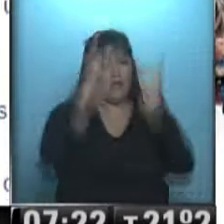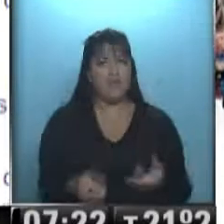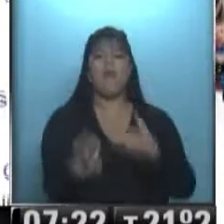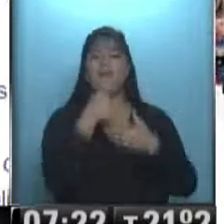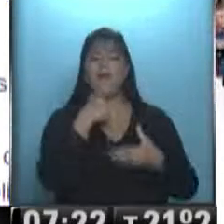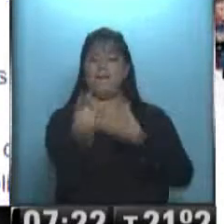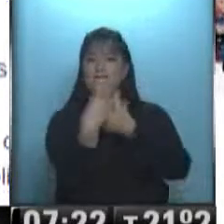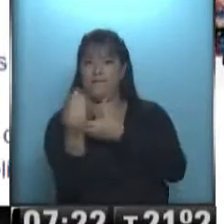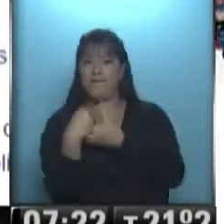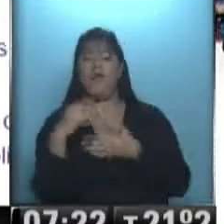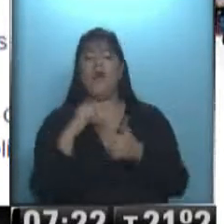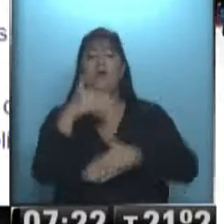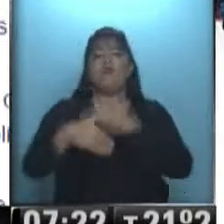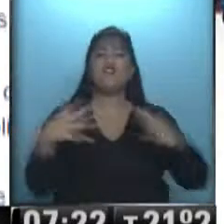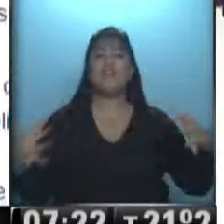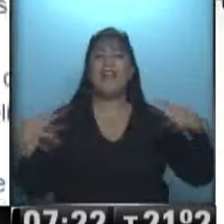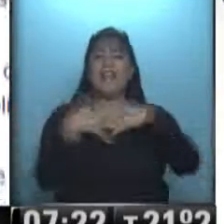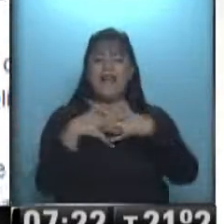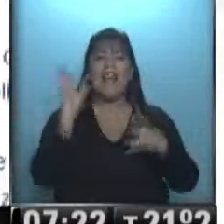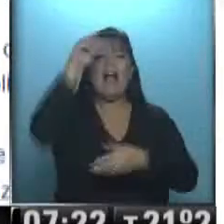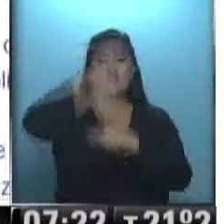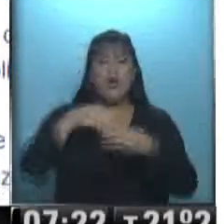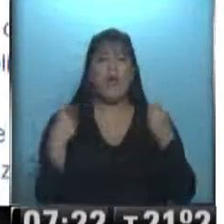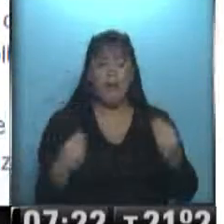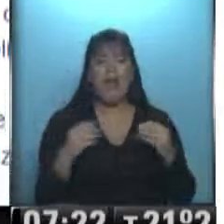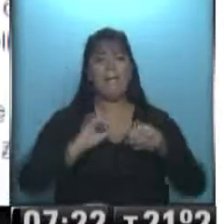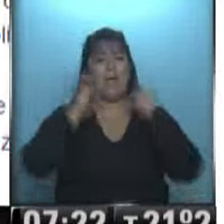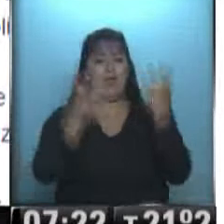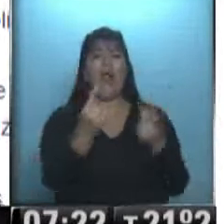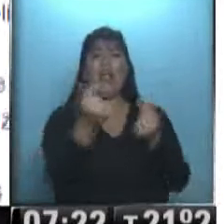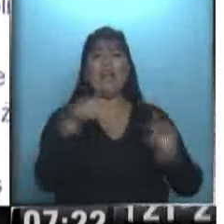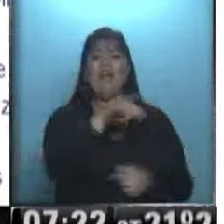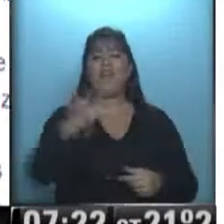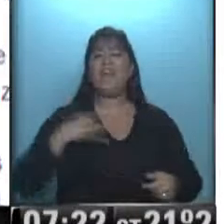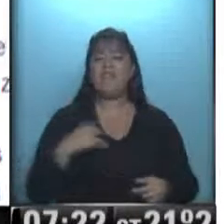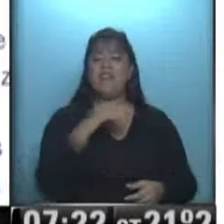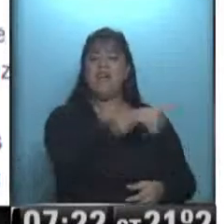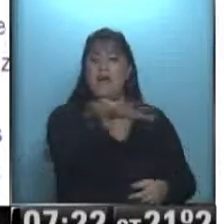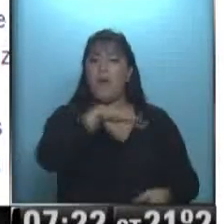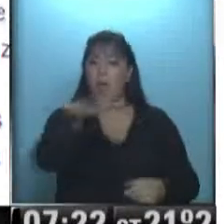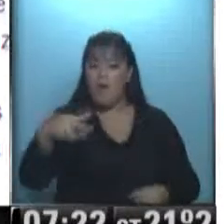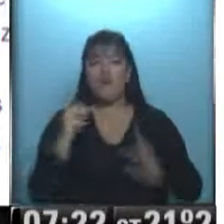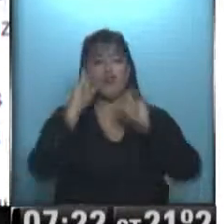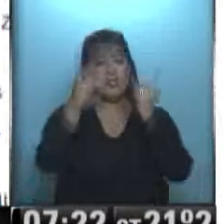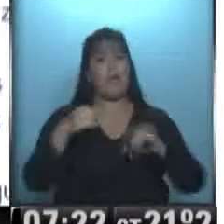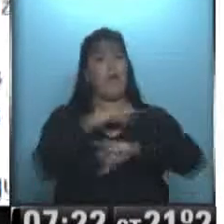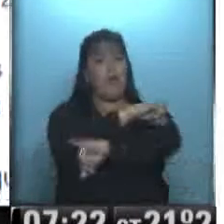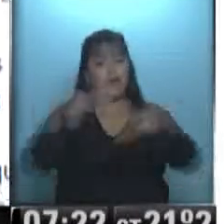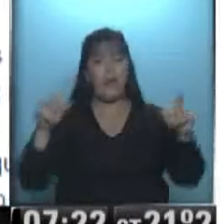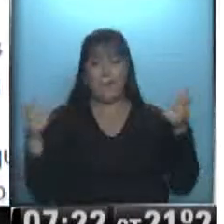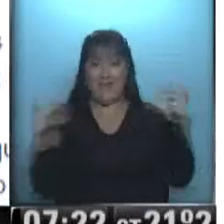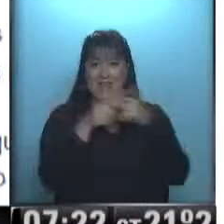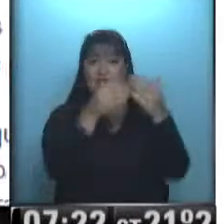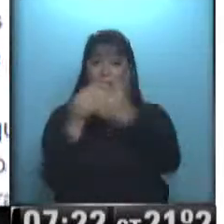objetivo de los procesos de integración debe ser mejorar la calidad de vida de nuestros pueblos, se indicó, y además de la reunión de ministros,